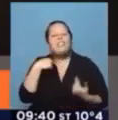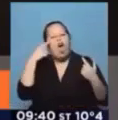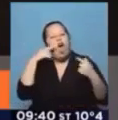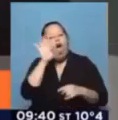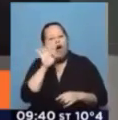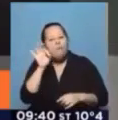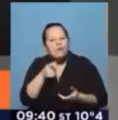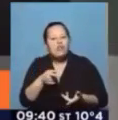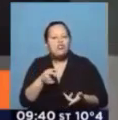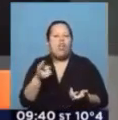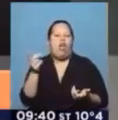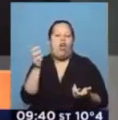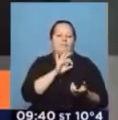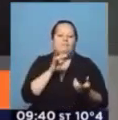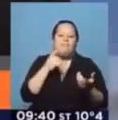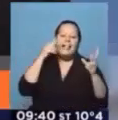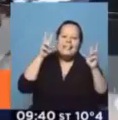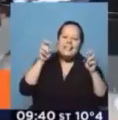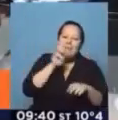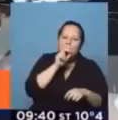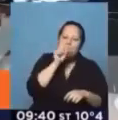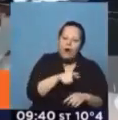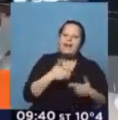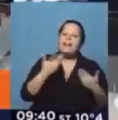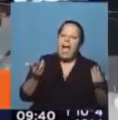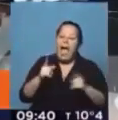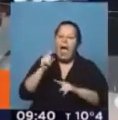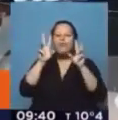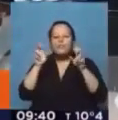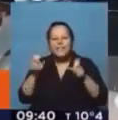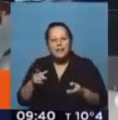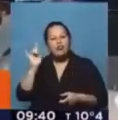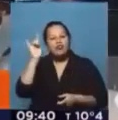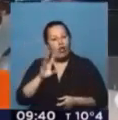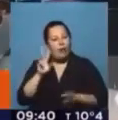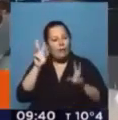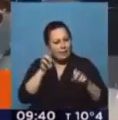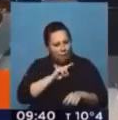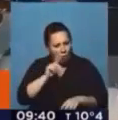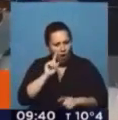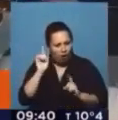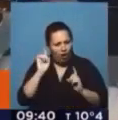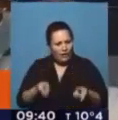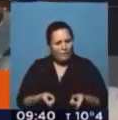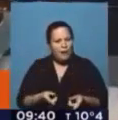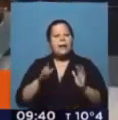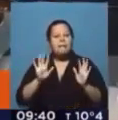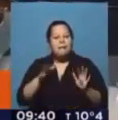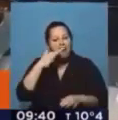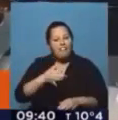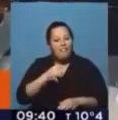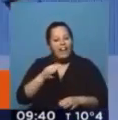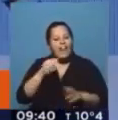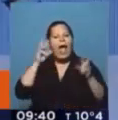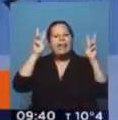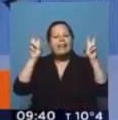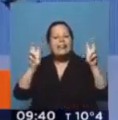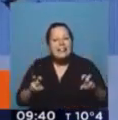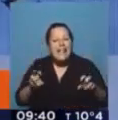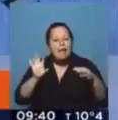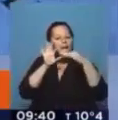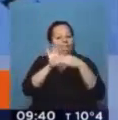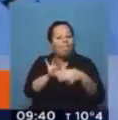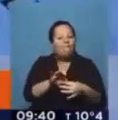una mirada de una mirada. Y con temas de mujer, de temas, ¿no? No solamente temas de mujer, pero es cierto que hay mucha